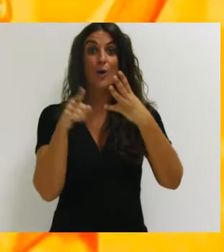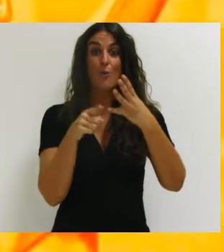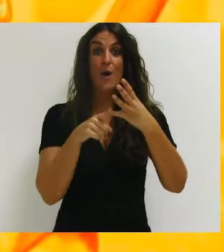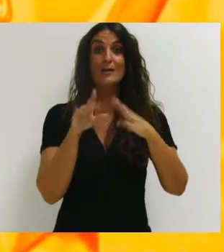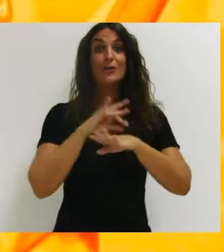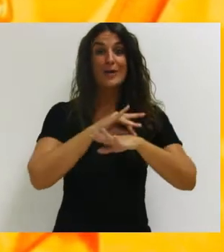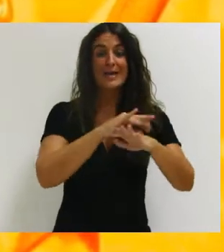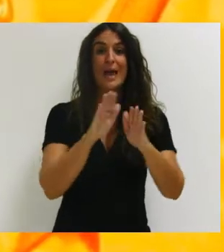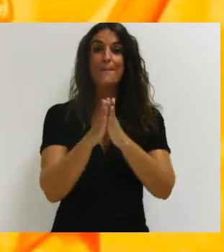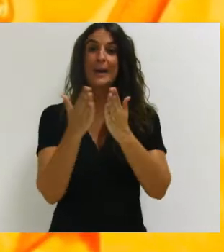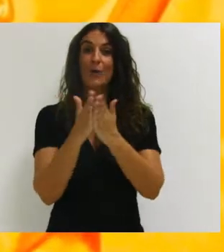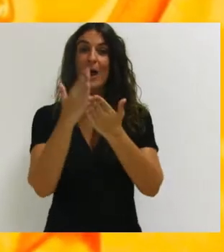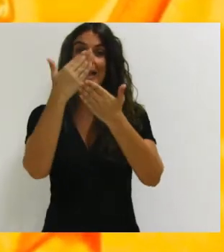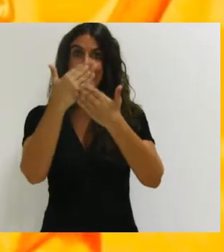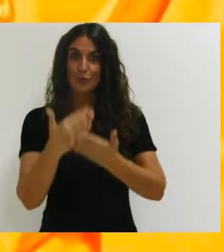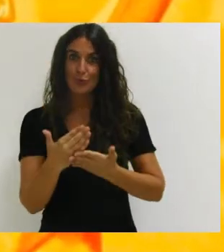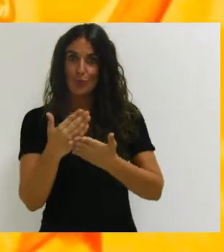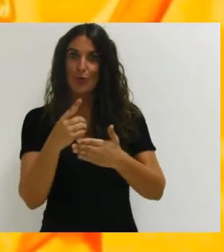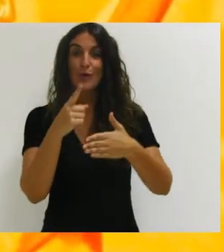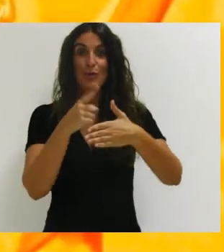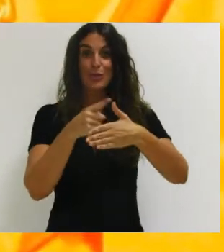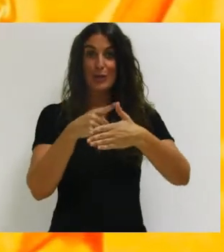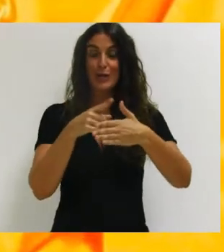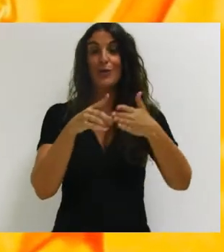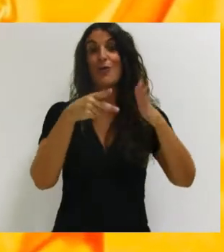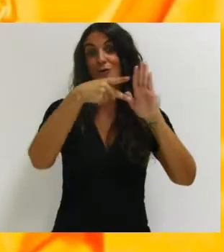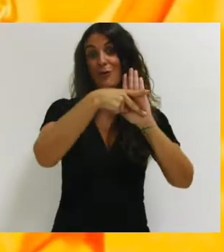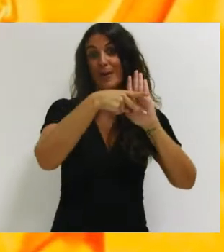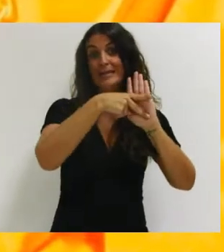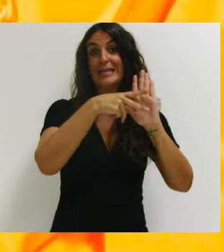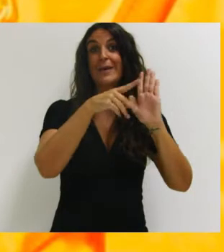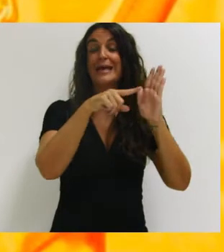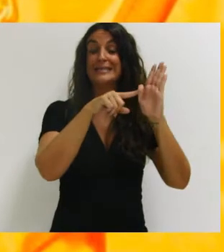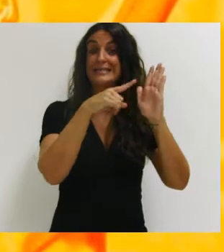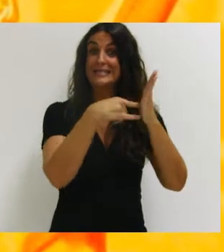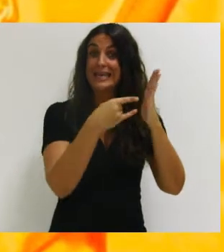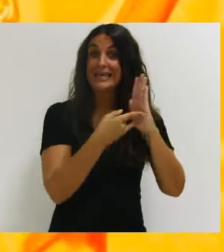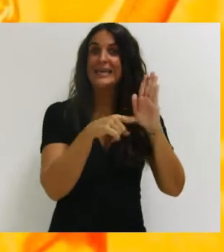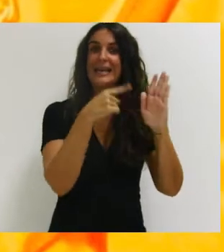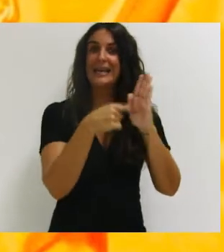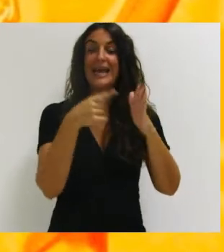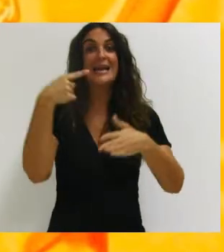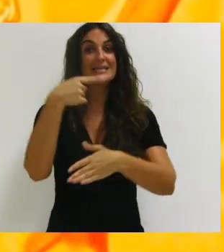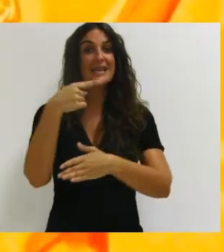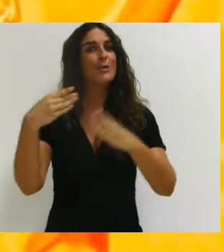Guías, manuales y estudios. 5. Normativa técnica y legal. 6. Productos de